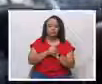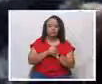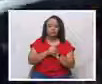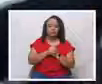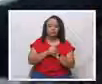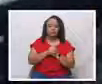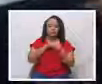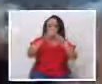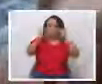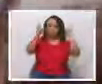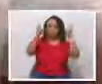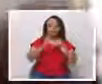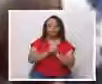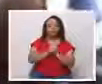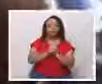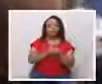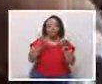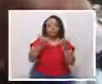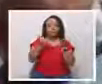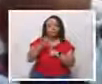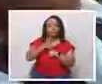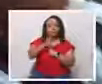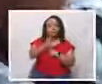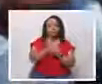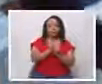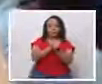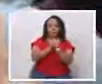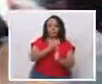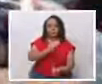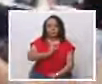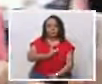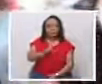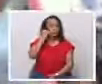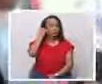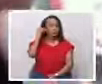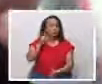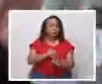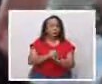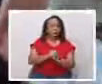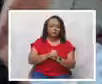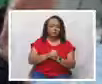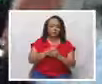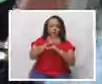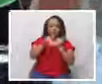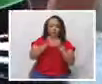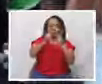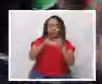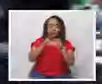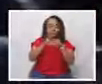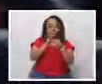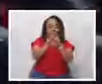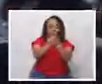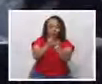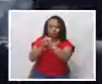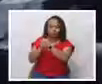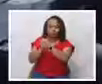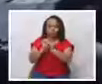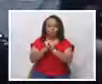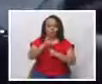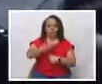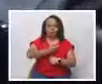El lema es: aquí viaja el atleta de oro, dando la mano a todos los que se han acercado, con su